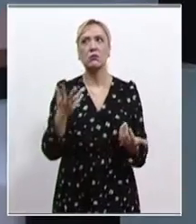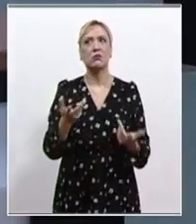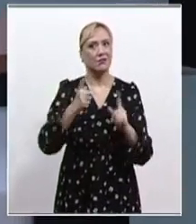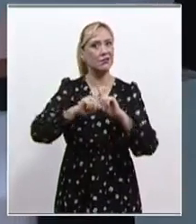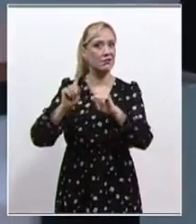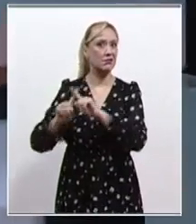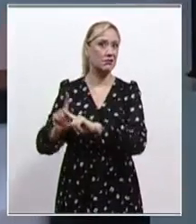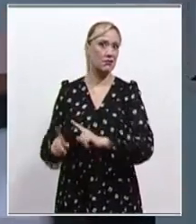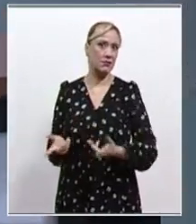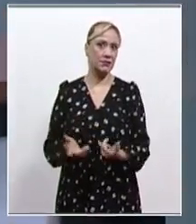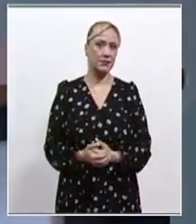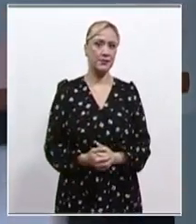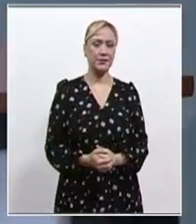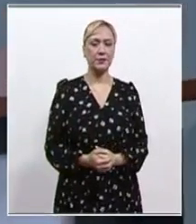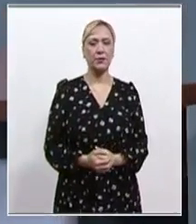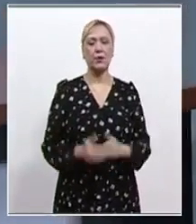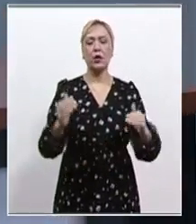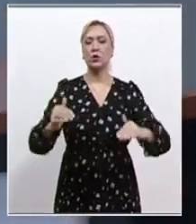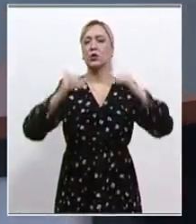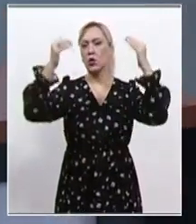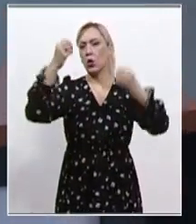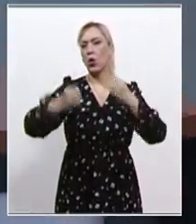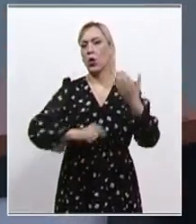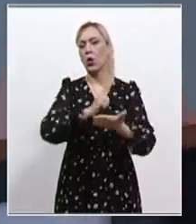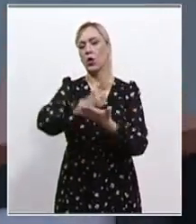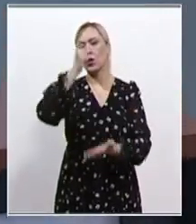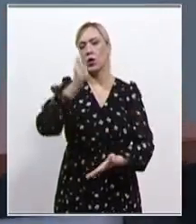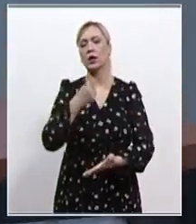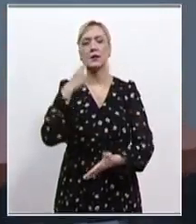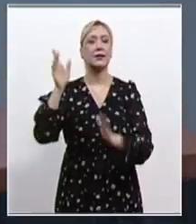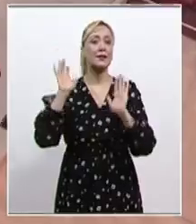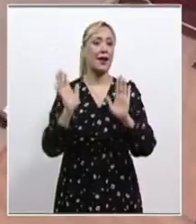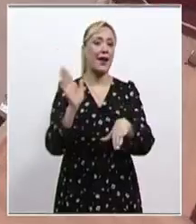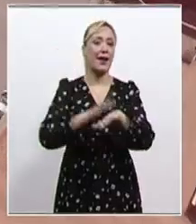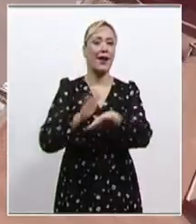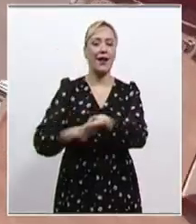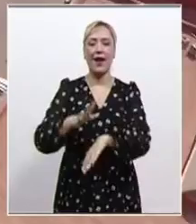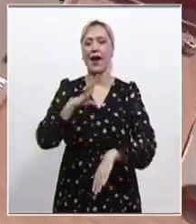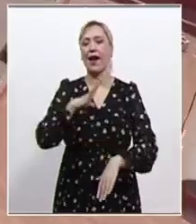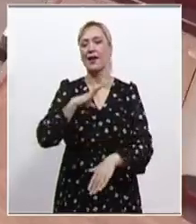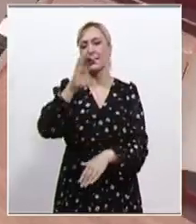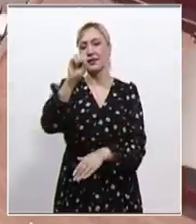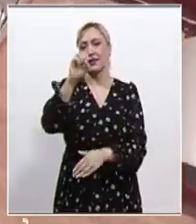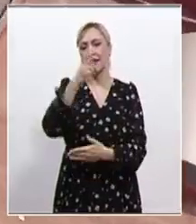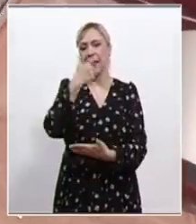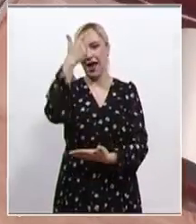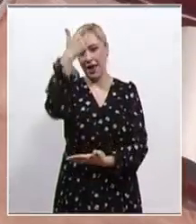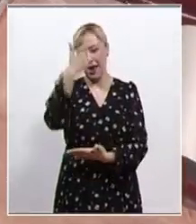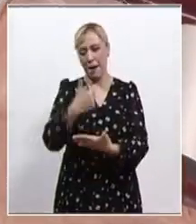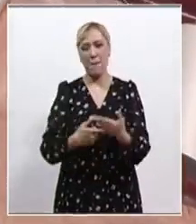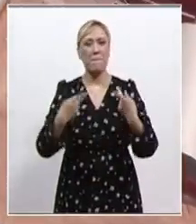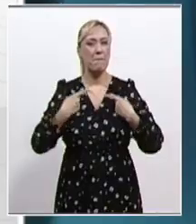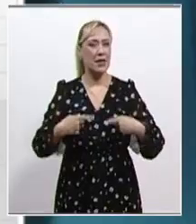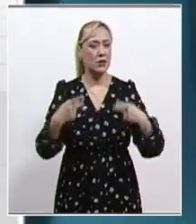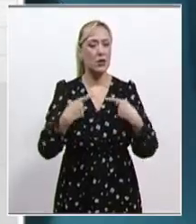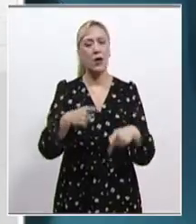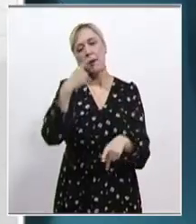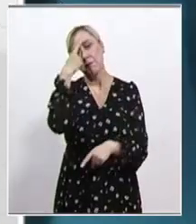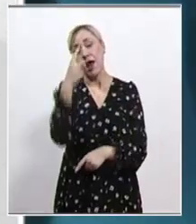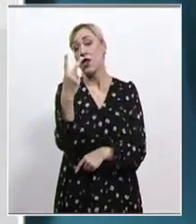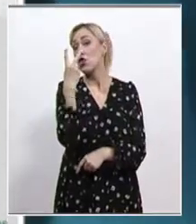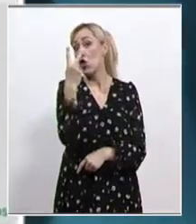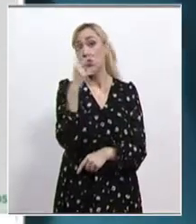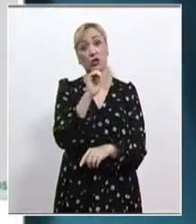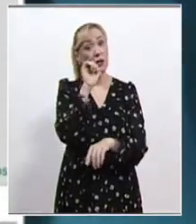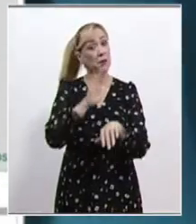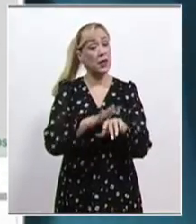Y la Suprema Corte publicó la lista de 60 aspirantes para definir a 2 ternas, una de mujeres y una de hombres, que enviará al